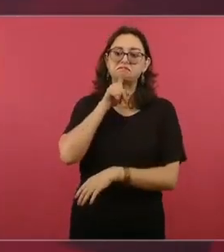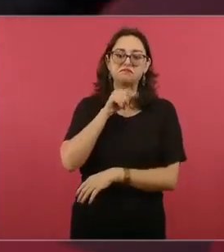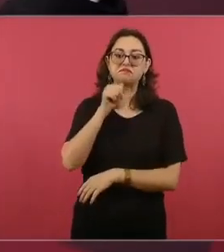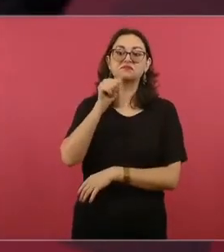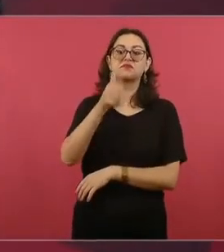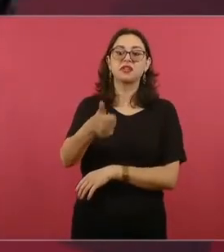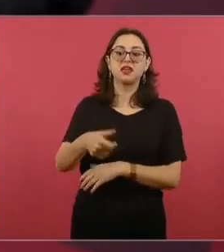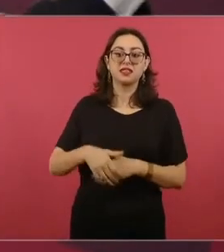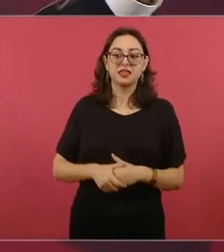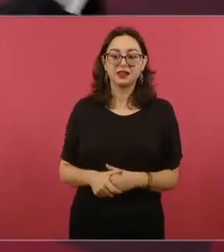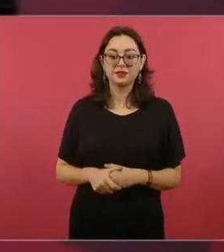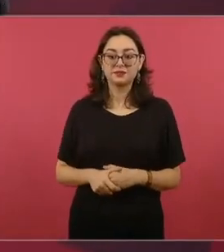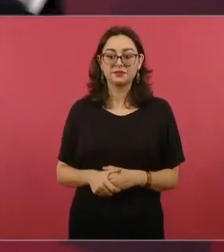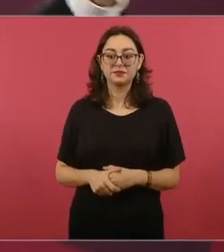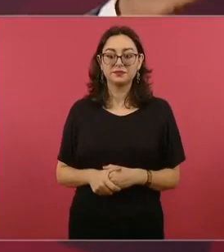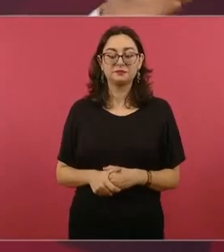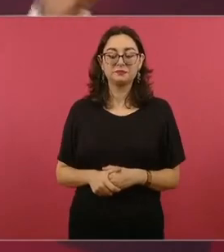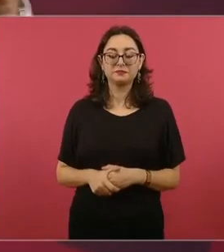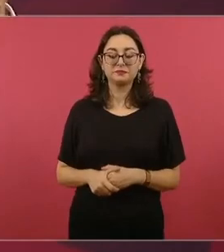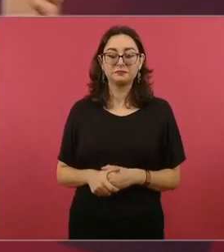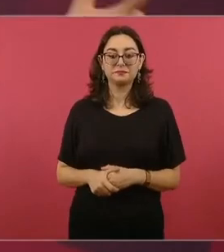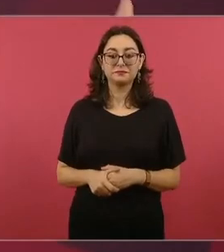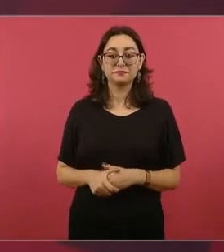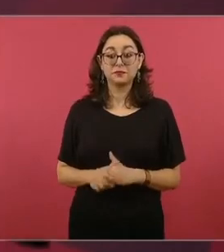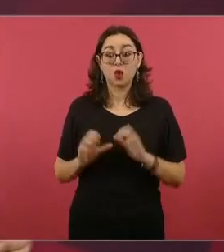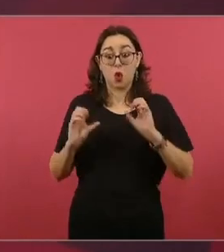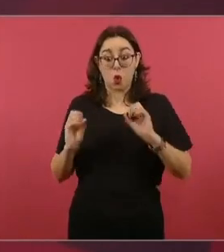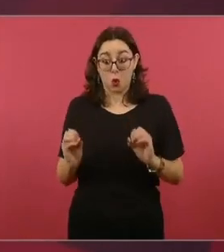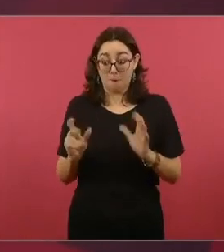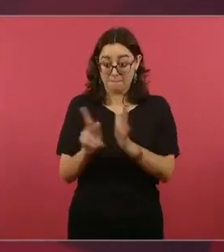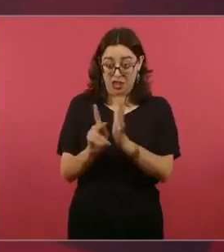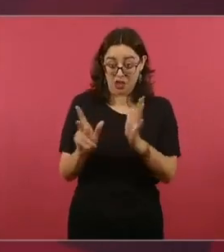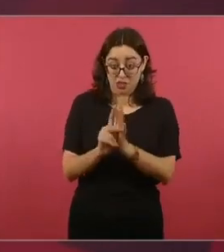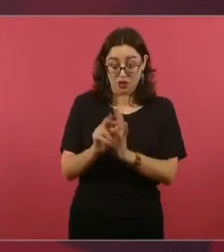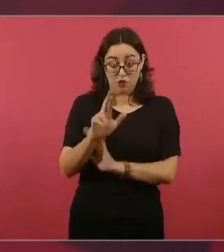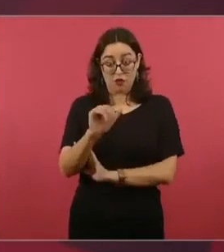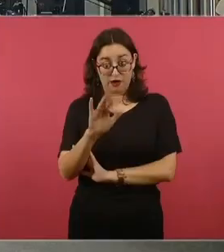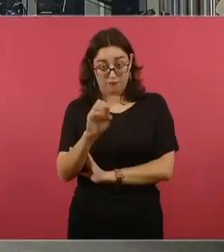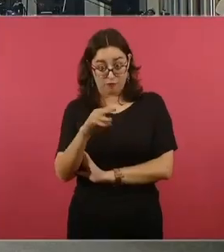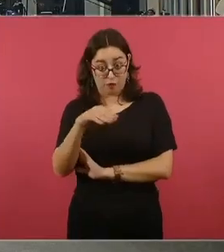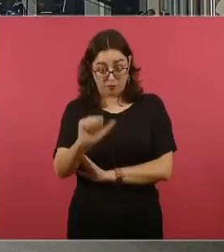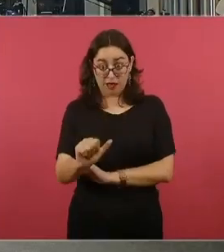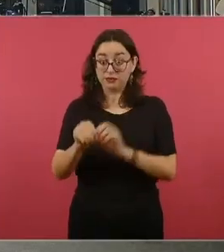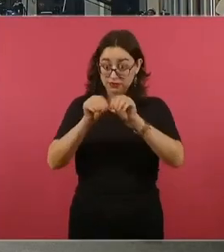o lo van a leer así en el Reforma,